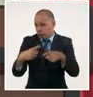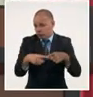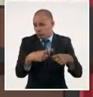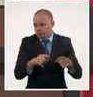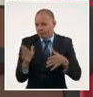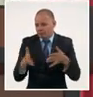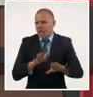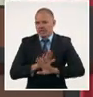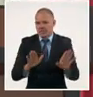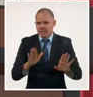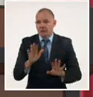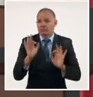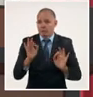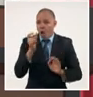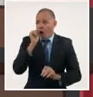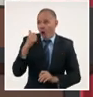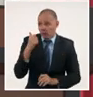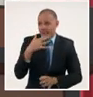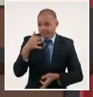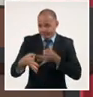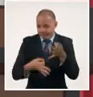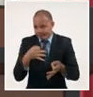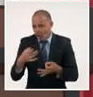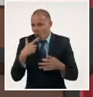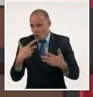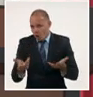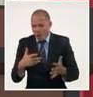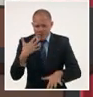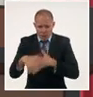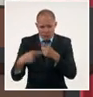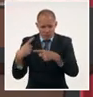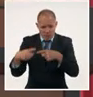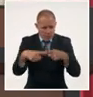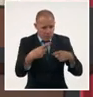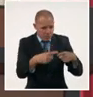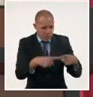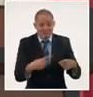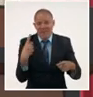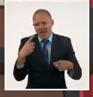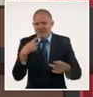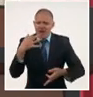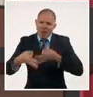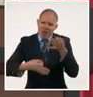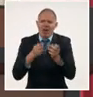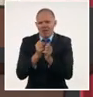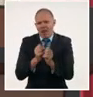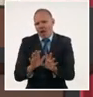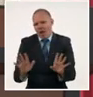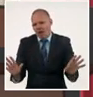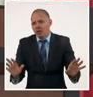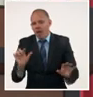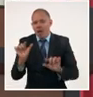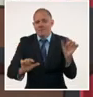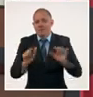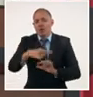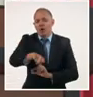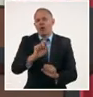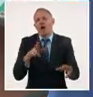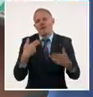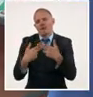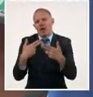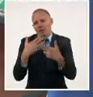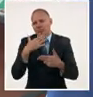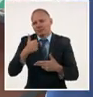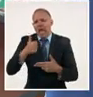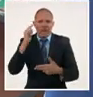expresó su seguridad en la solución a las dificultades, fortalecer la comunicación y la confianza fidelista de que Cienfuegos no